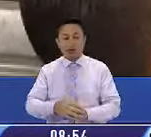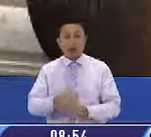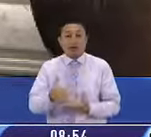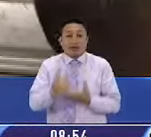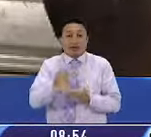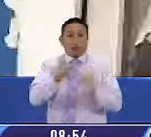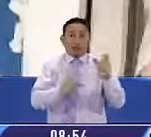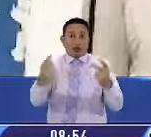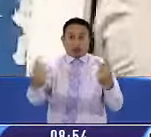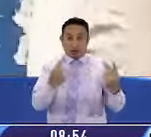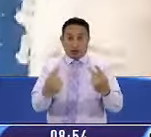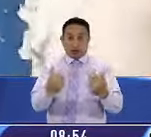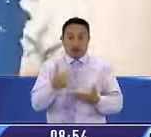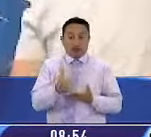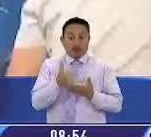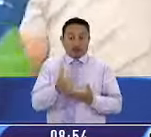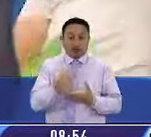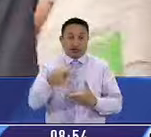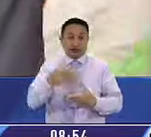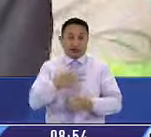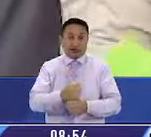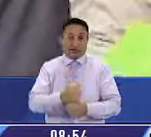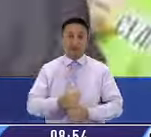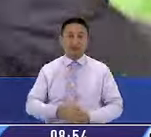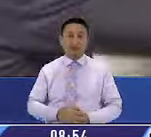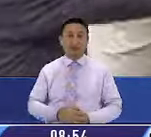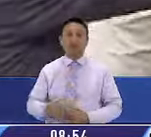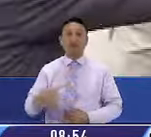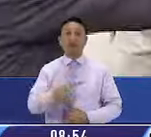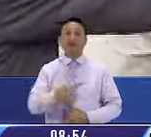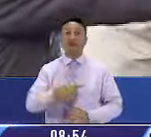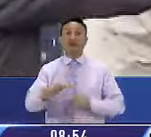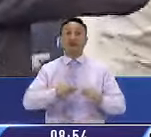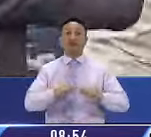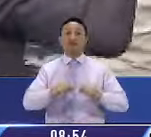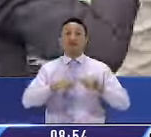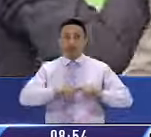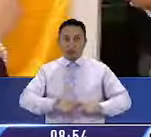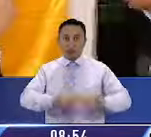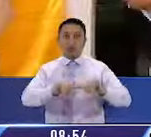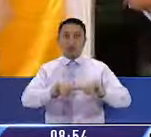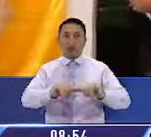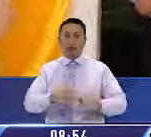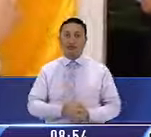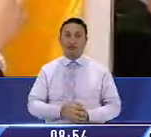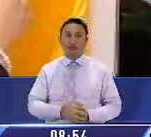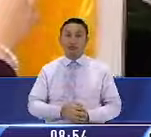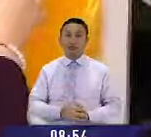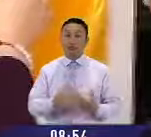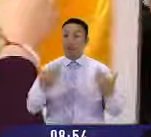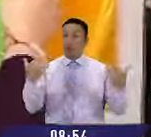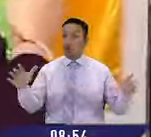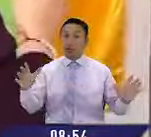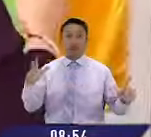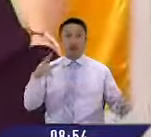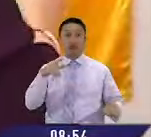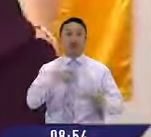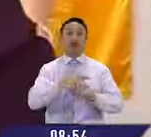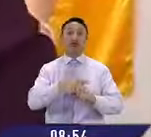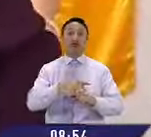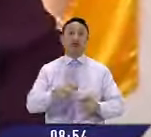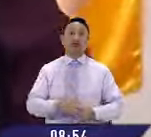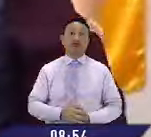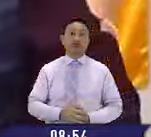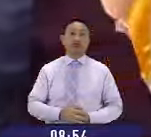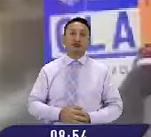a los clientes y sobre todo seguridad. Este tipo de operativos los seguirán ejecutando de forma sorpresiva en diferentes sectores